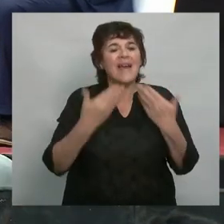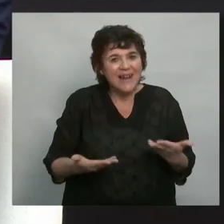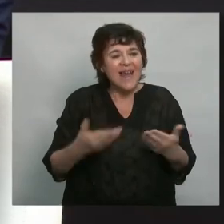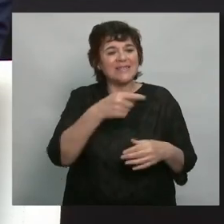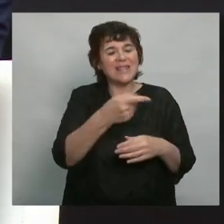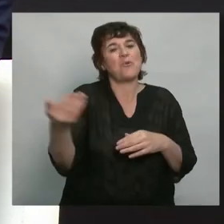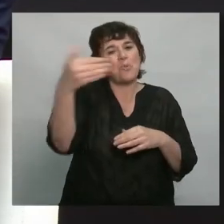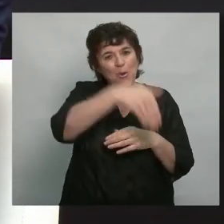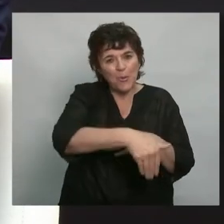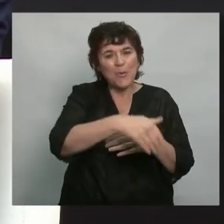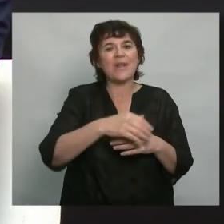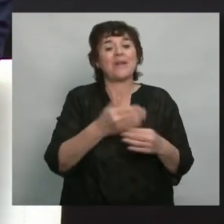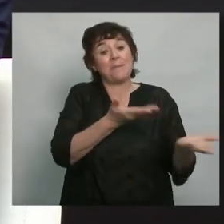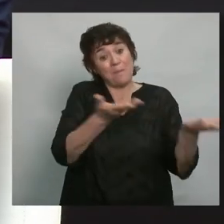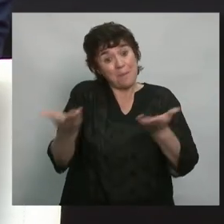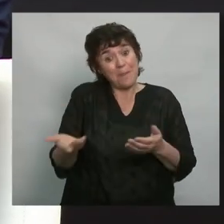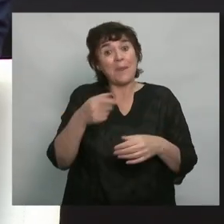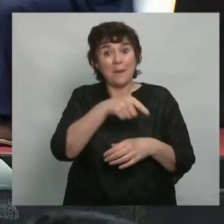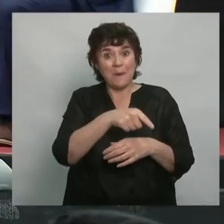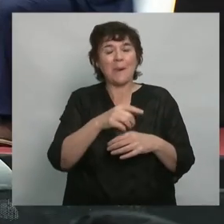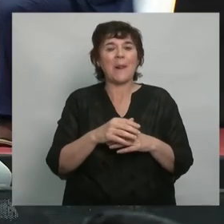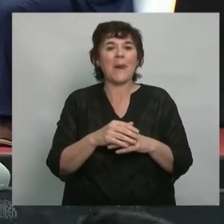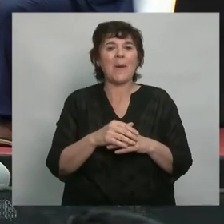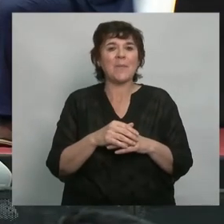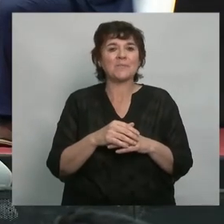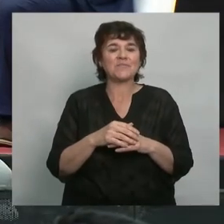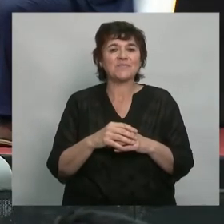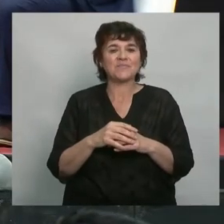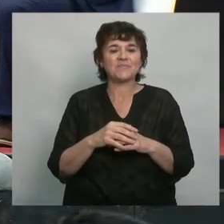por estar aquí y te invitamos